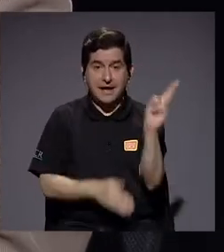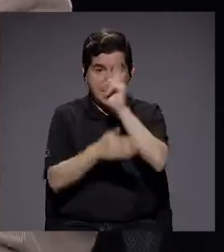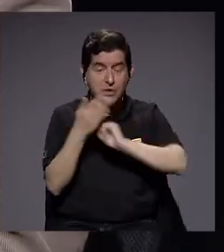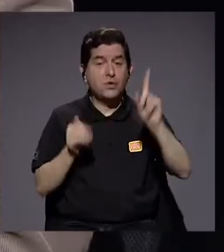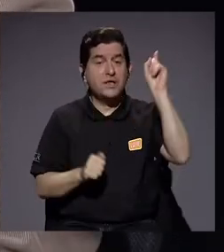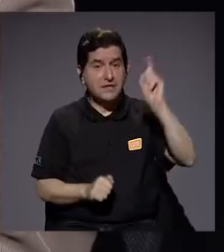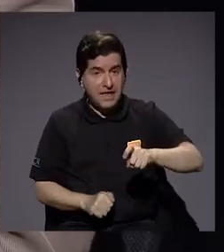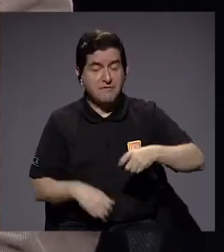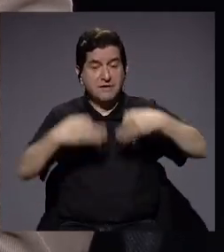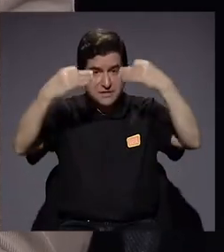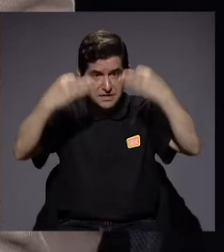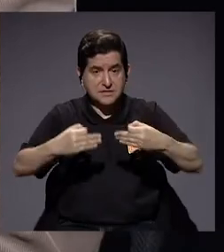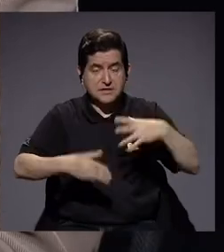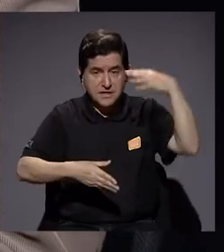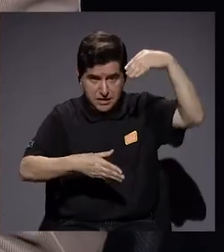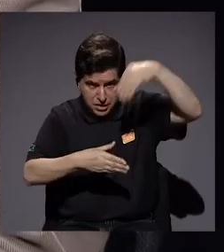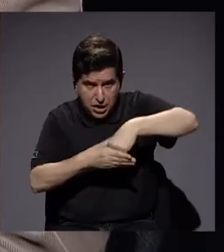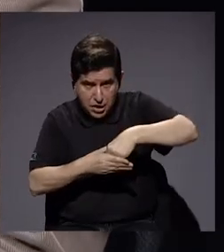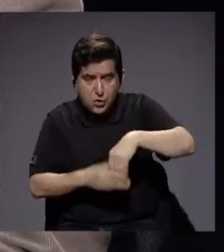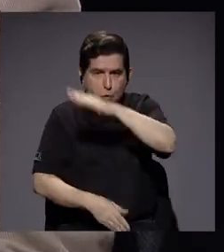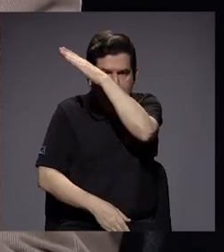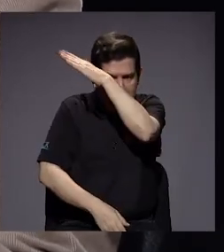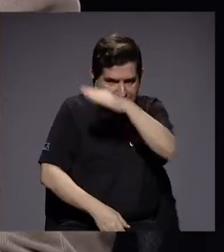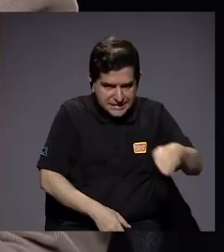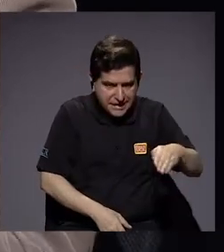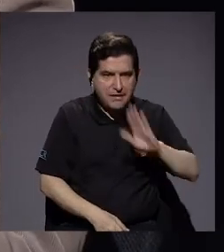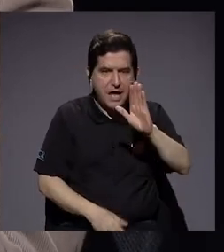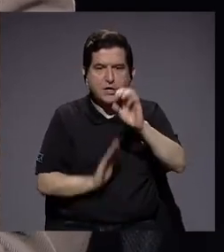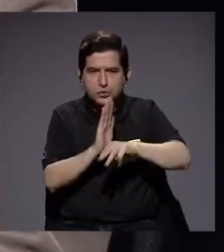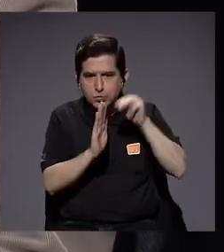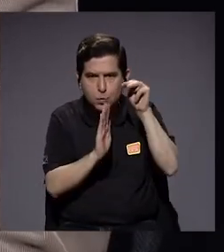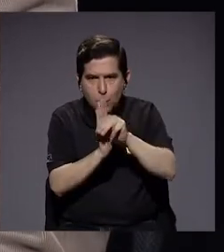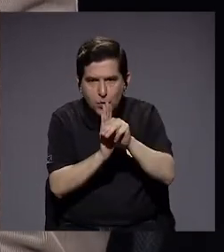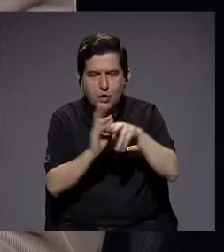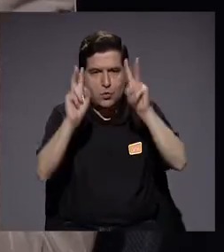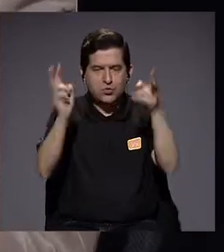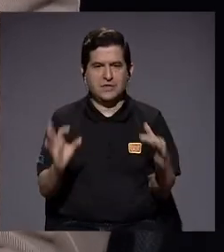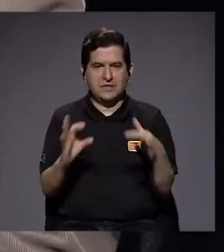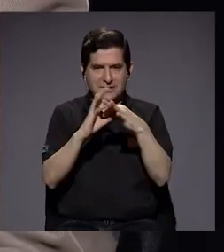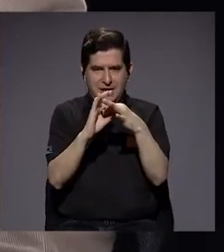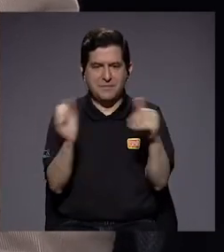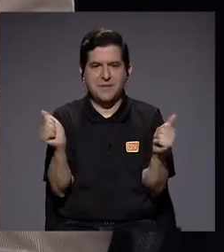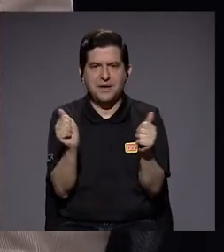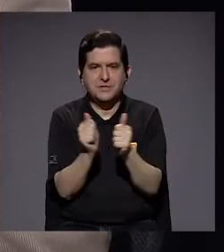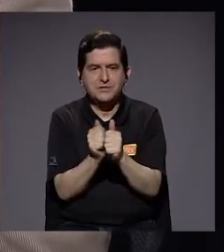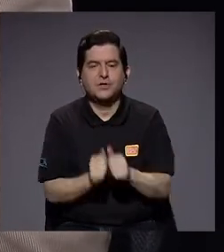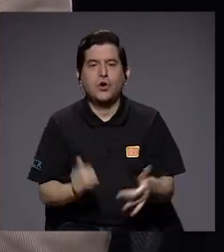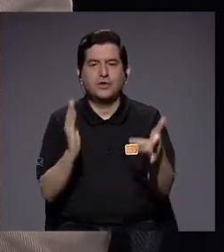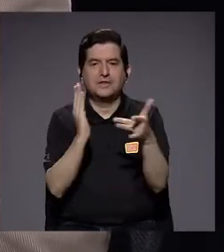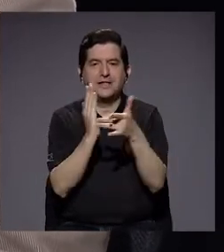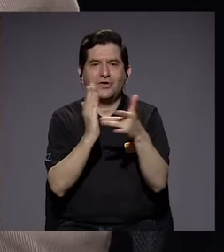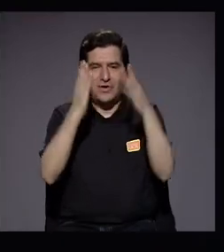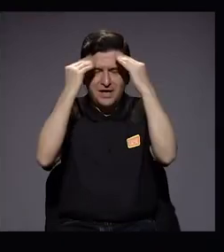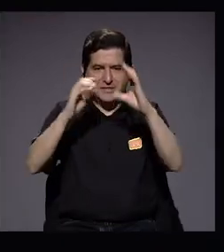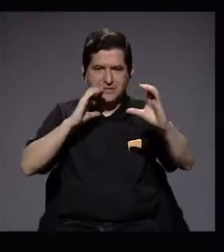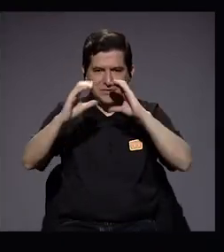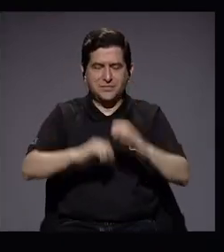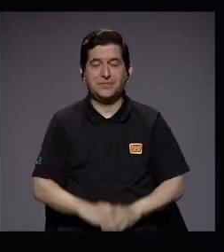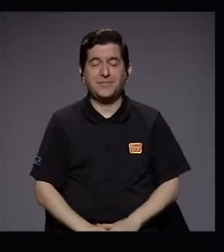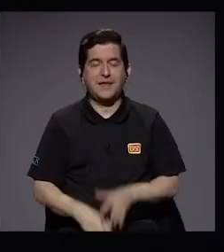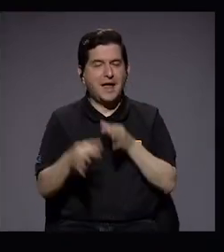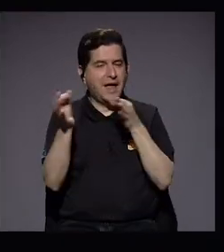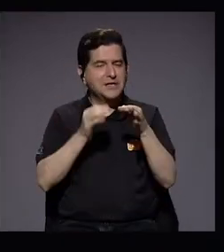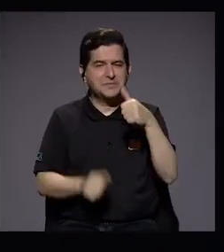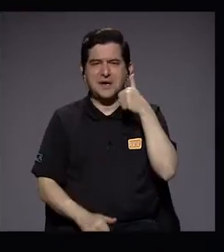las universidades tienen que tomar la decisión de incorporar transversalmente en su currícula temas relacionados con las TIC. De lujo